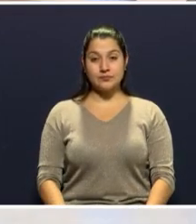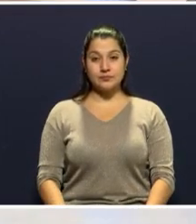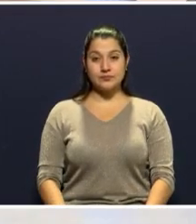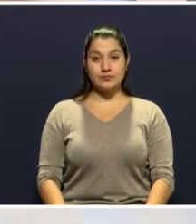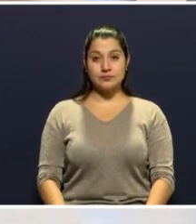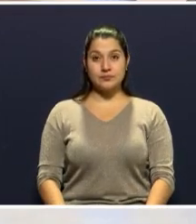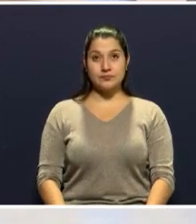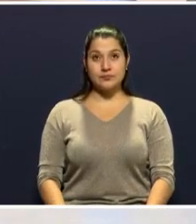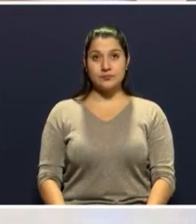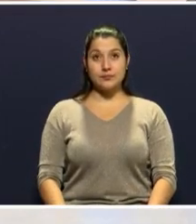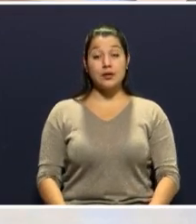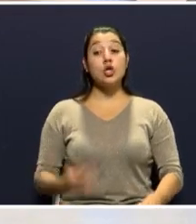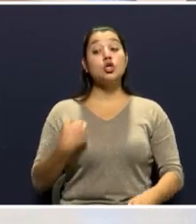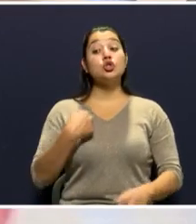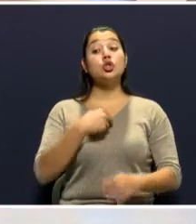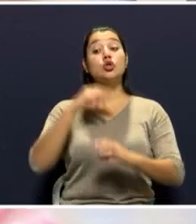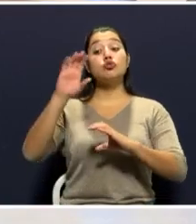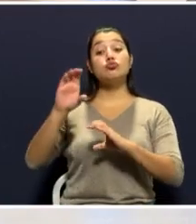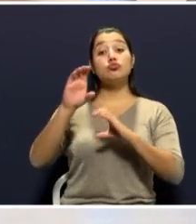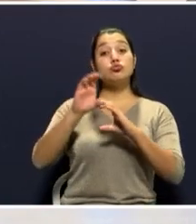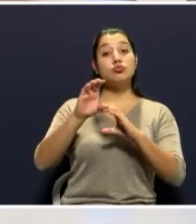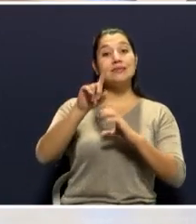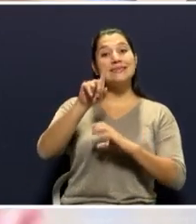Esta bolsa de 150.000 millones,